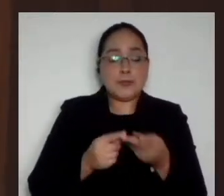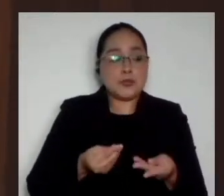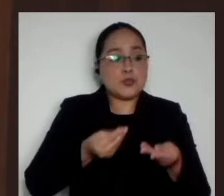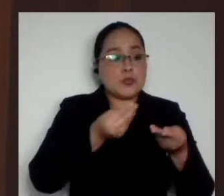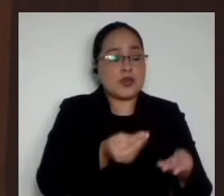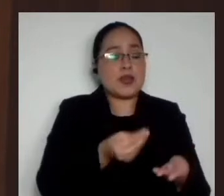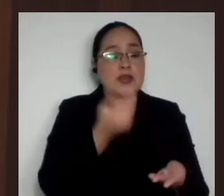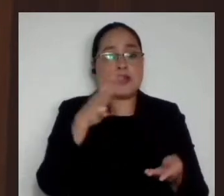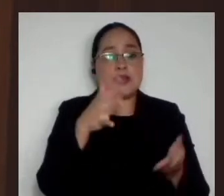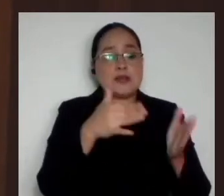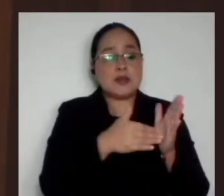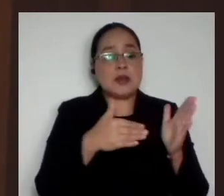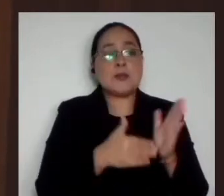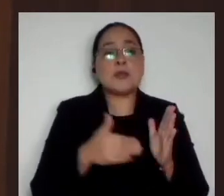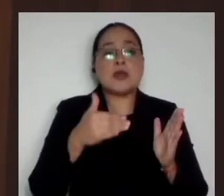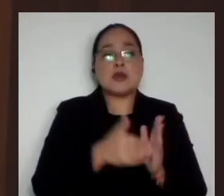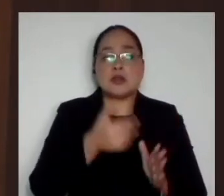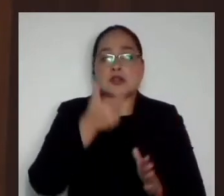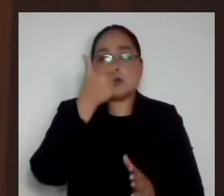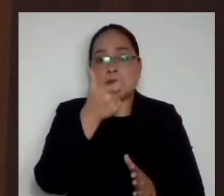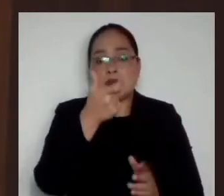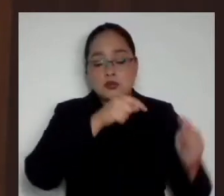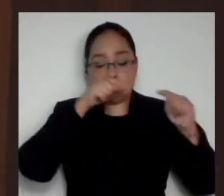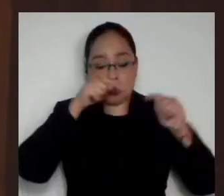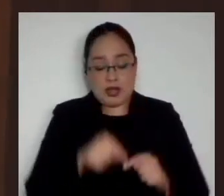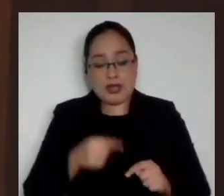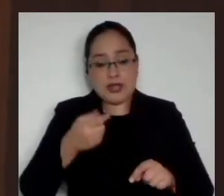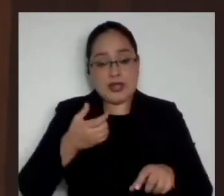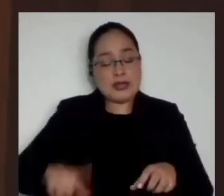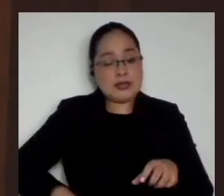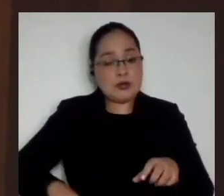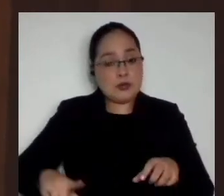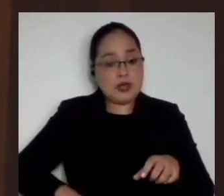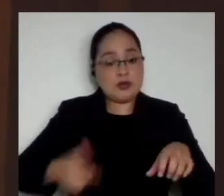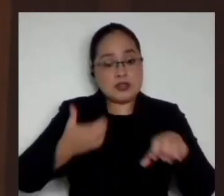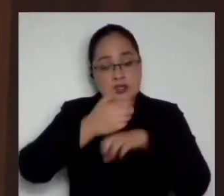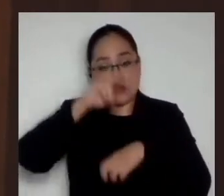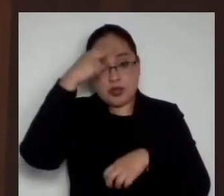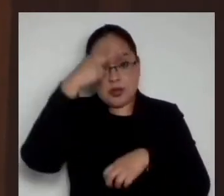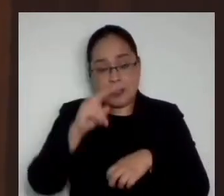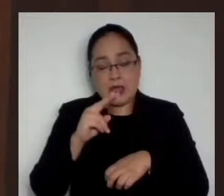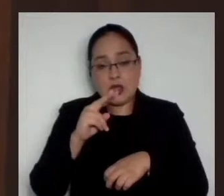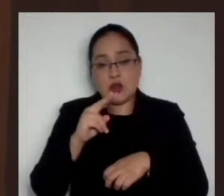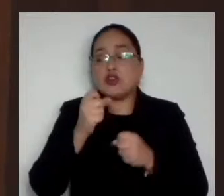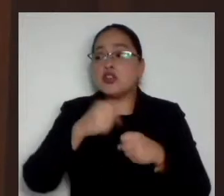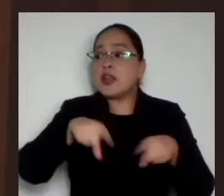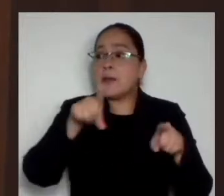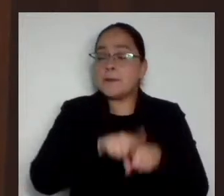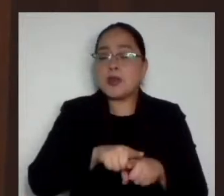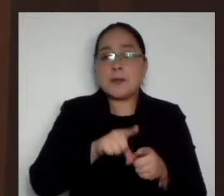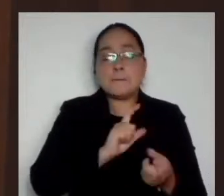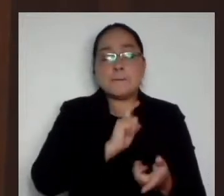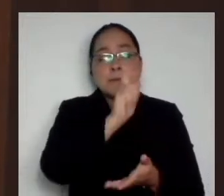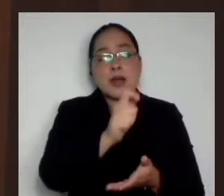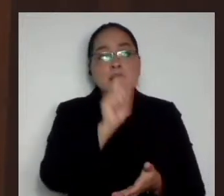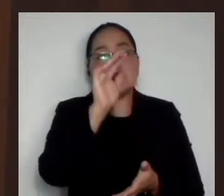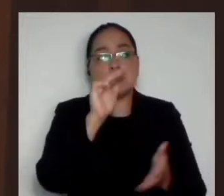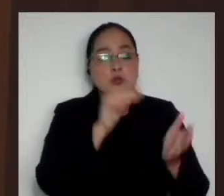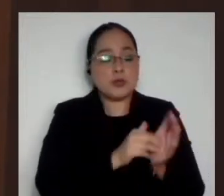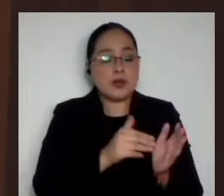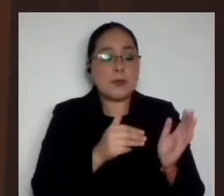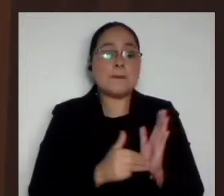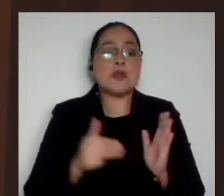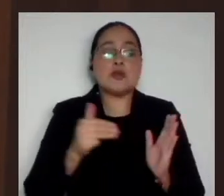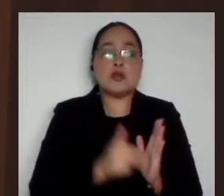pesos, con la participación del gobierno del Estado, aportando 5,000 millones de pesos, porque